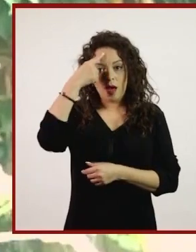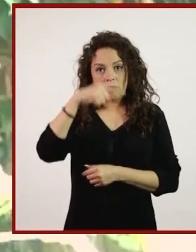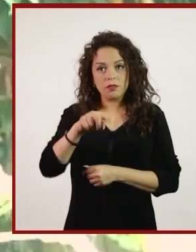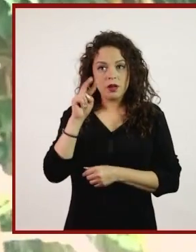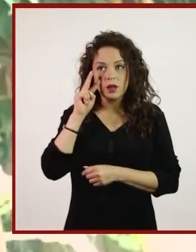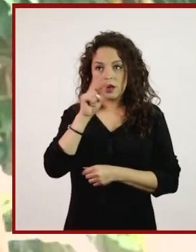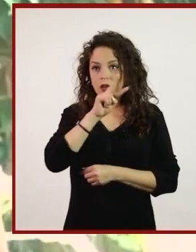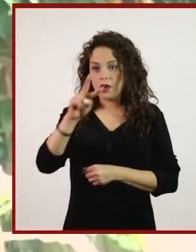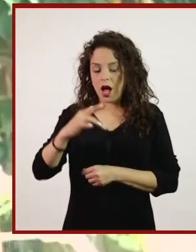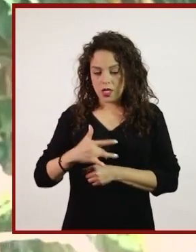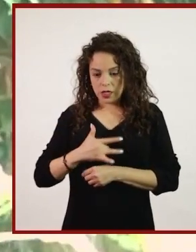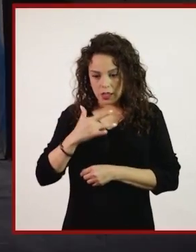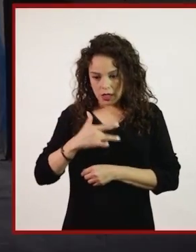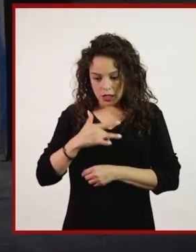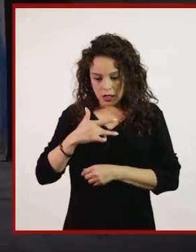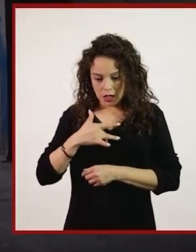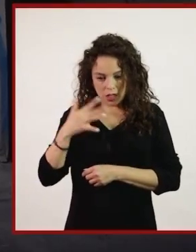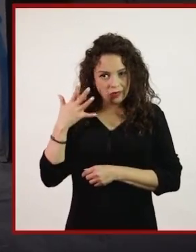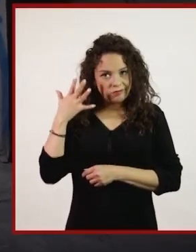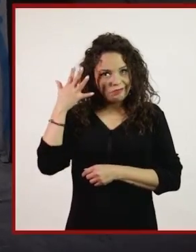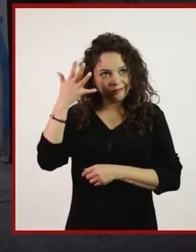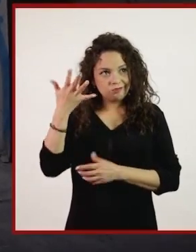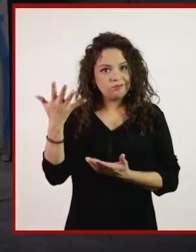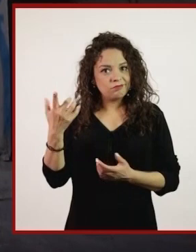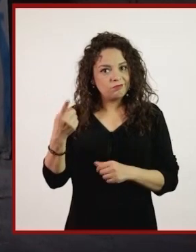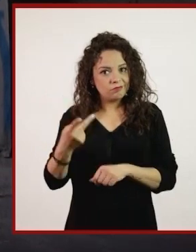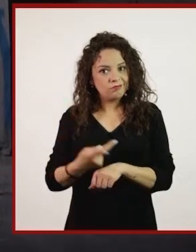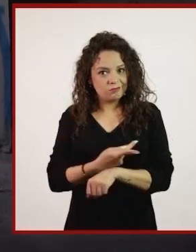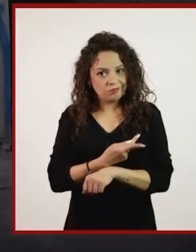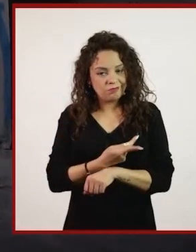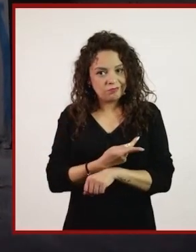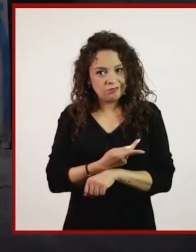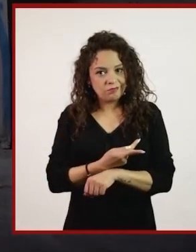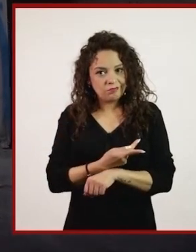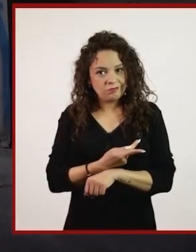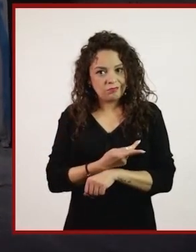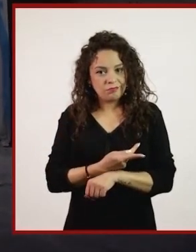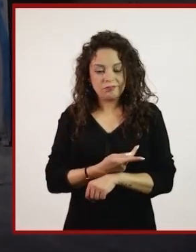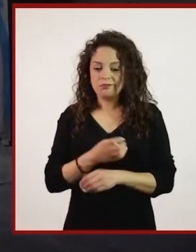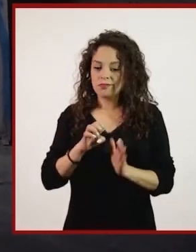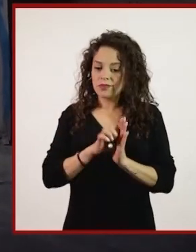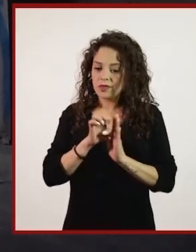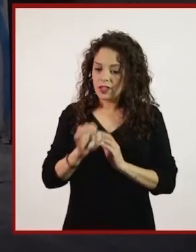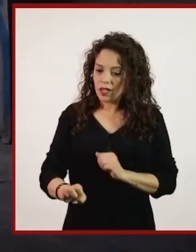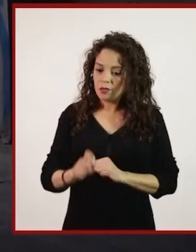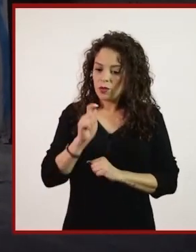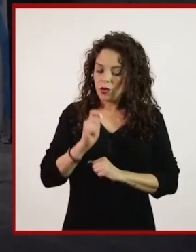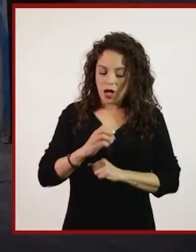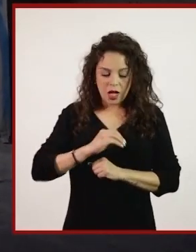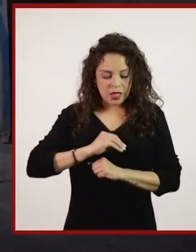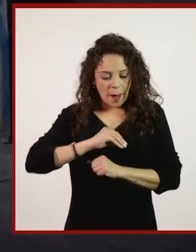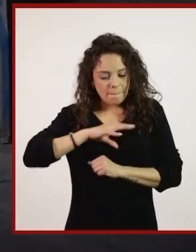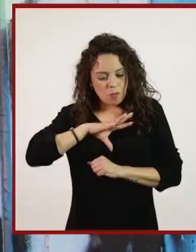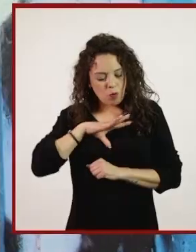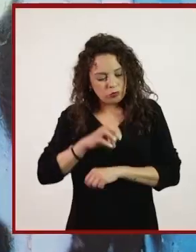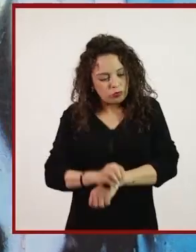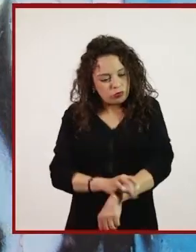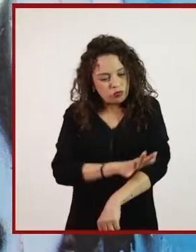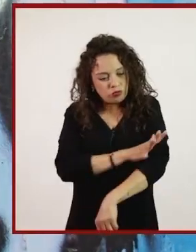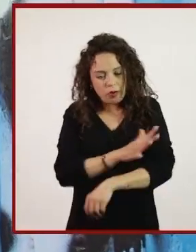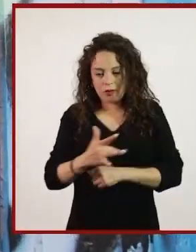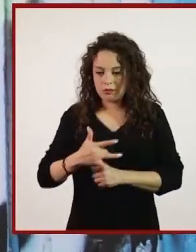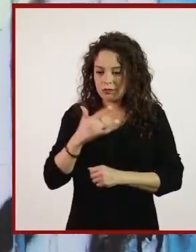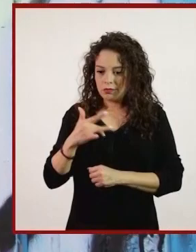hace observar la vida de diferentes maneras, ¿no? Uh-huh. Nos hace poder, pues, como emociones,